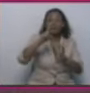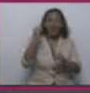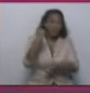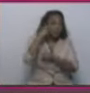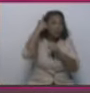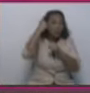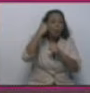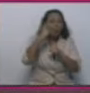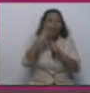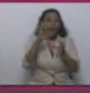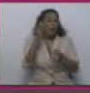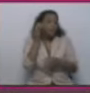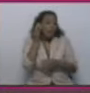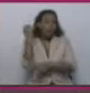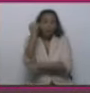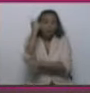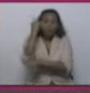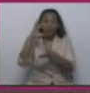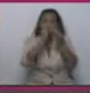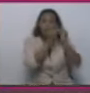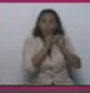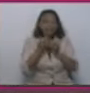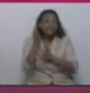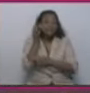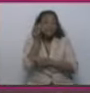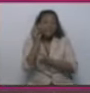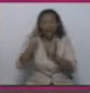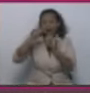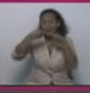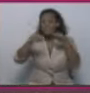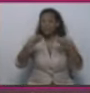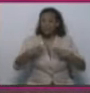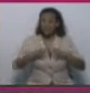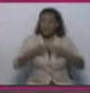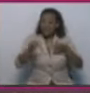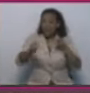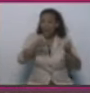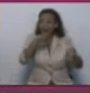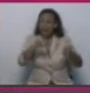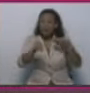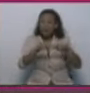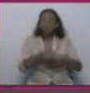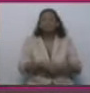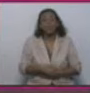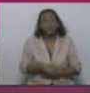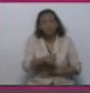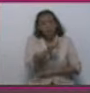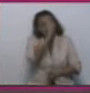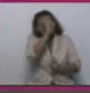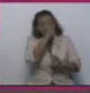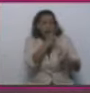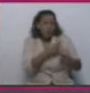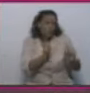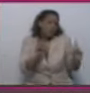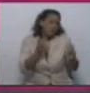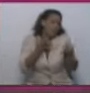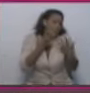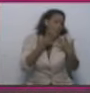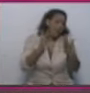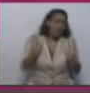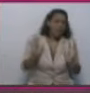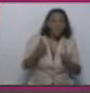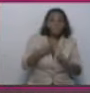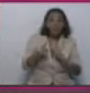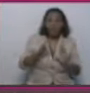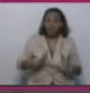y vencedoras que son las muñequeras, que, fíjese, pudieran ellas dedicarse a otra cosa, pero